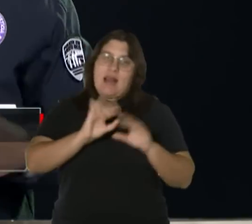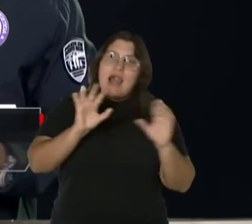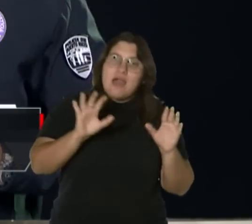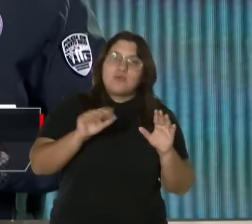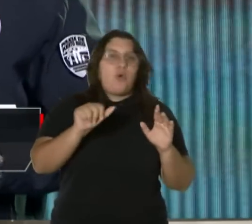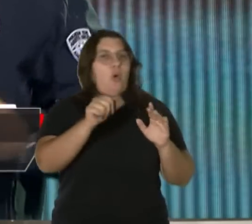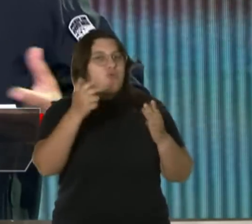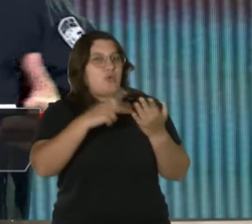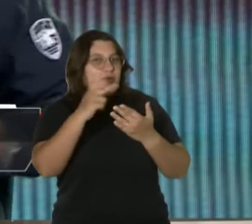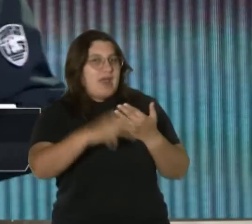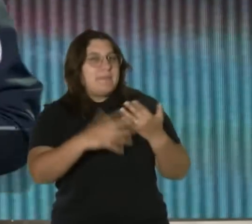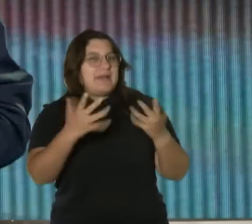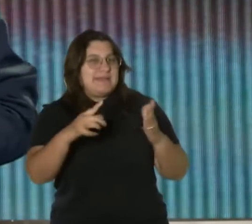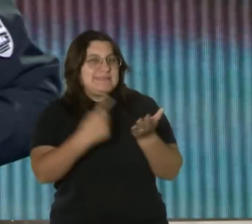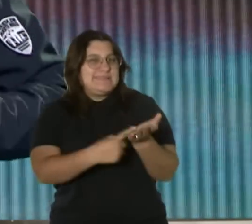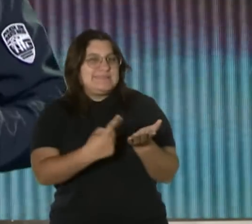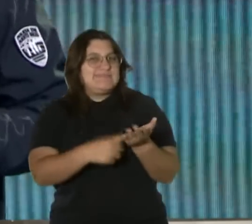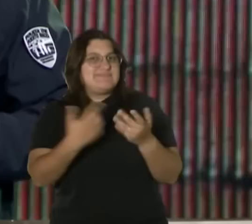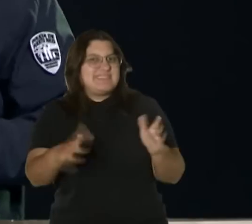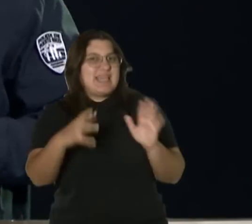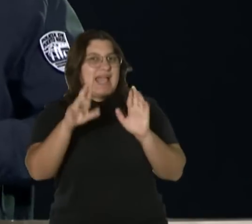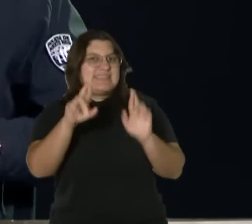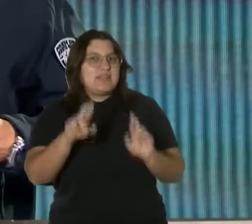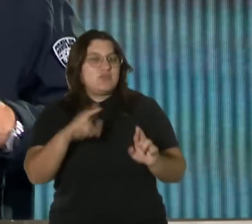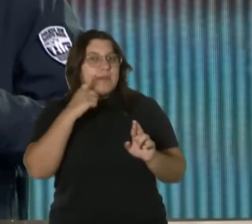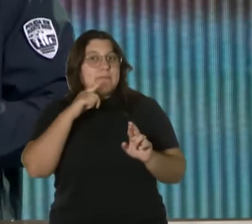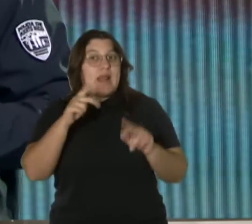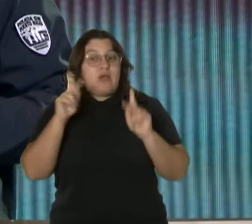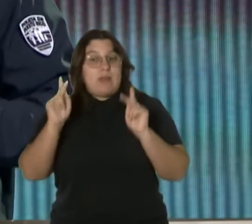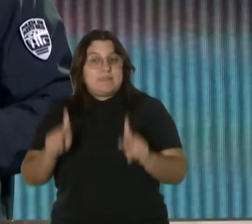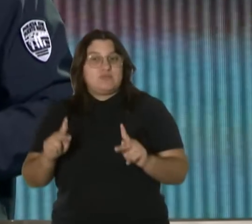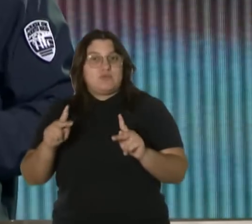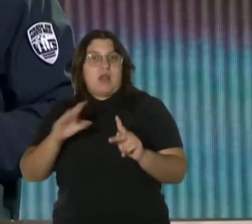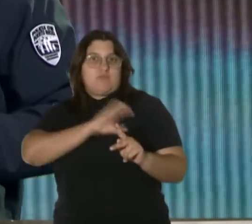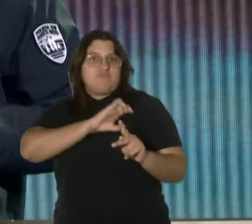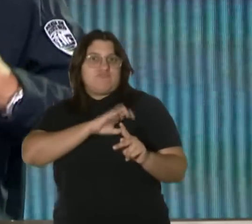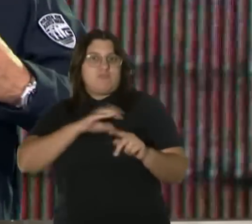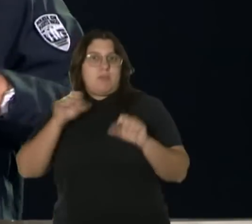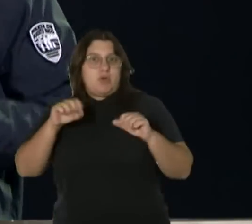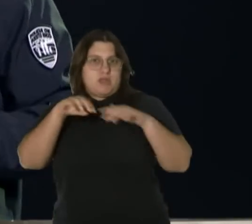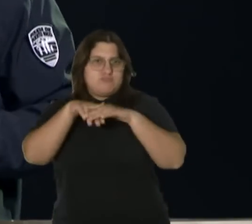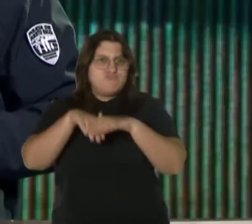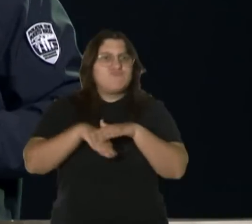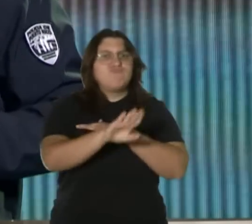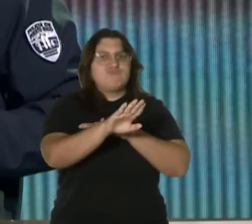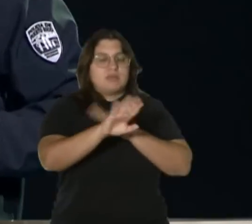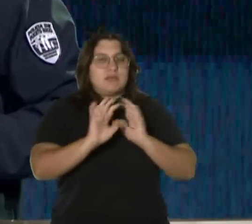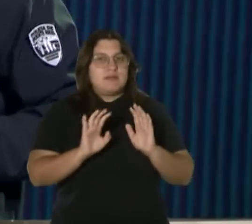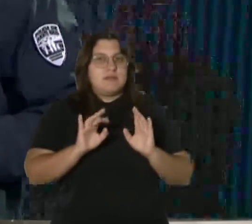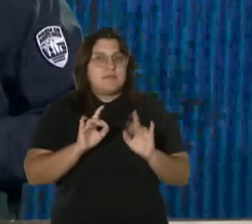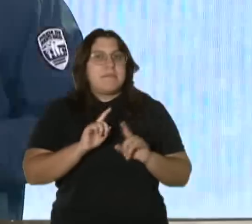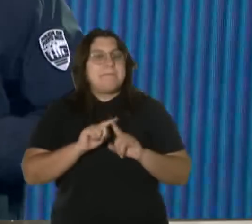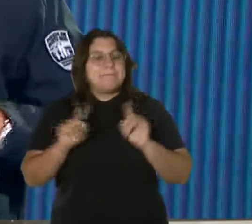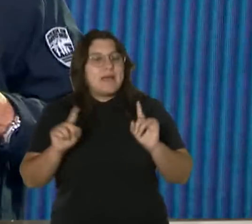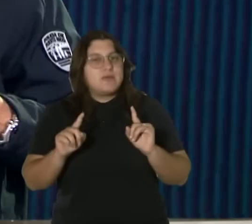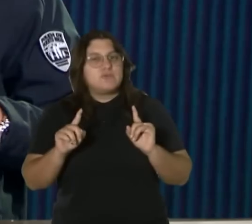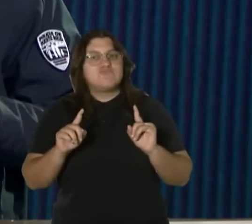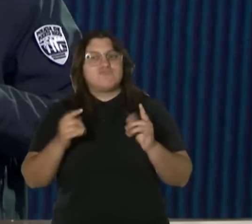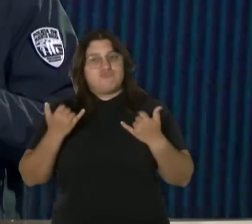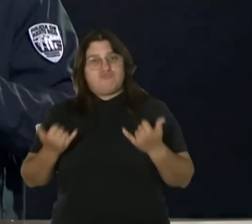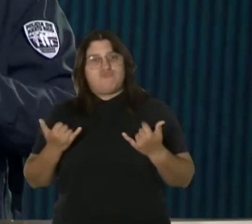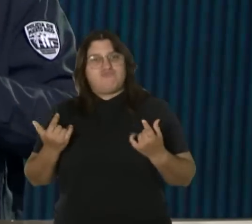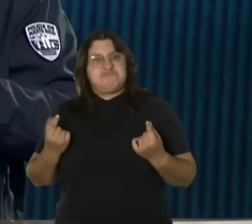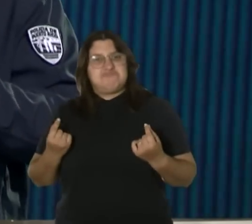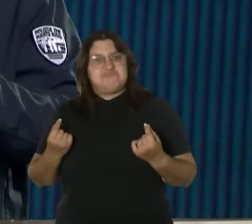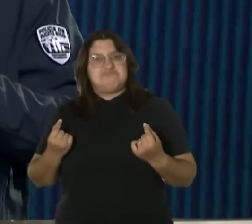programas hemos discutido Cuáles son los requisitos para que un agente del orden público pueda obtener la orden de registro de parte de un magistrado pero en el día de hoy